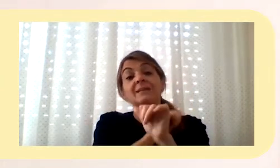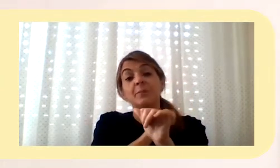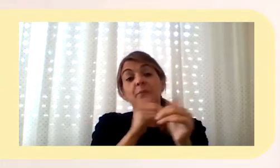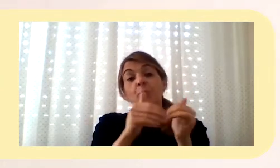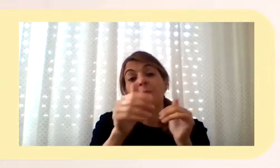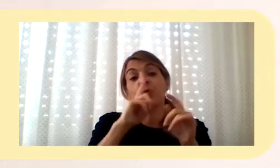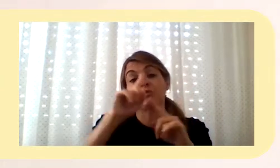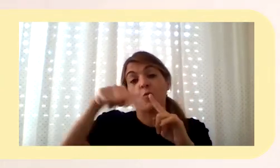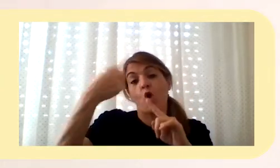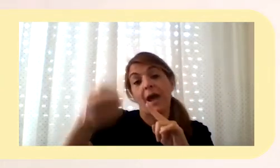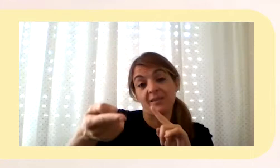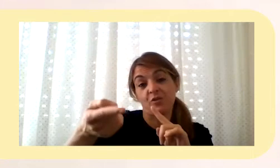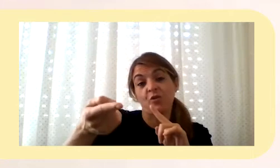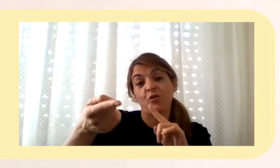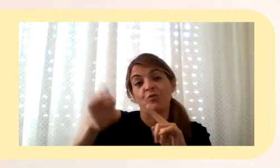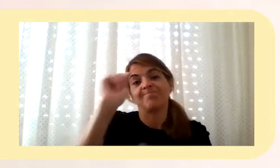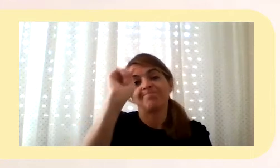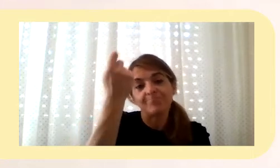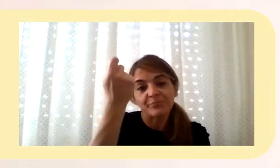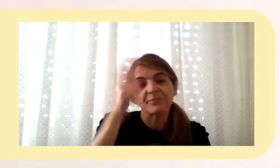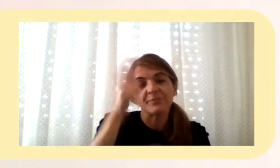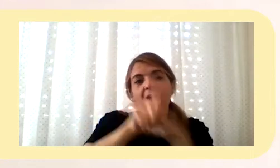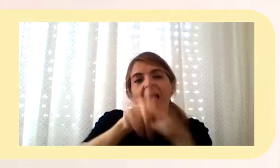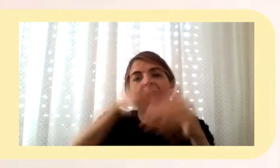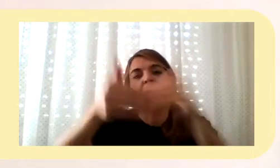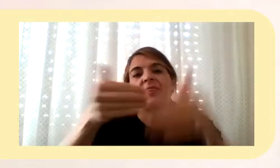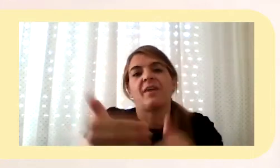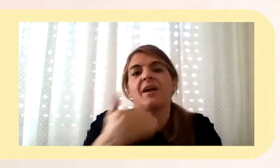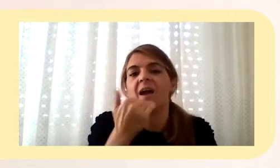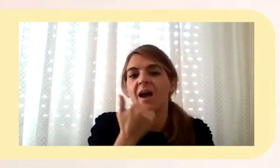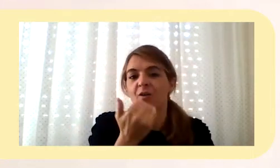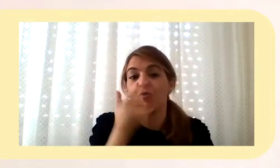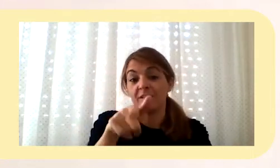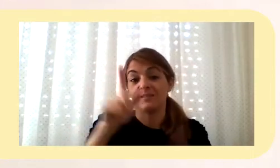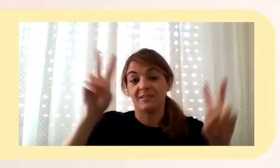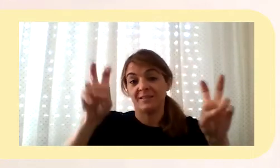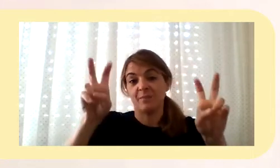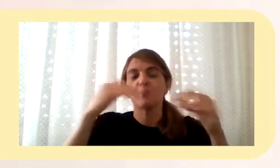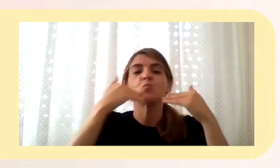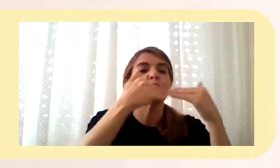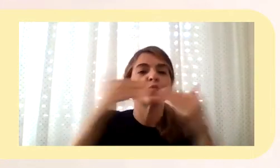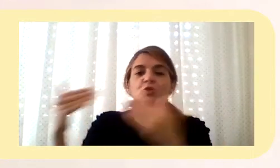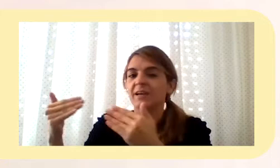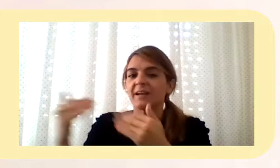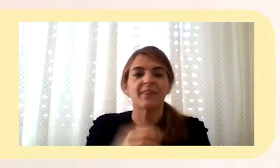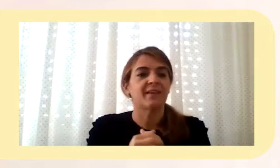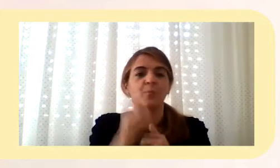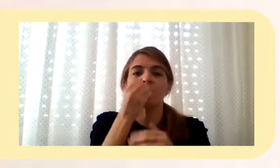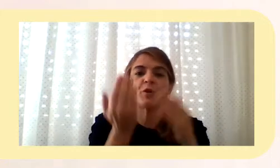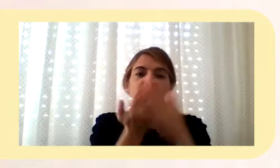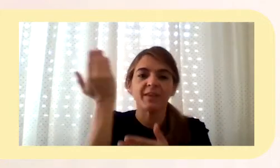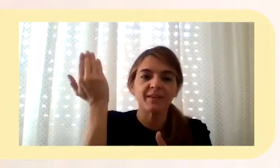próximo año hayamos conseguido avanzar algo en esta materia. Muchas gracias de nuevo y buenos días.